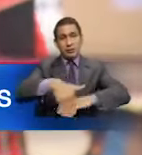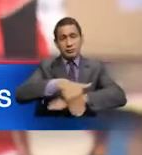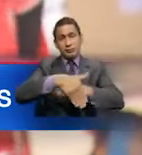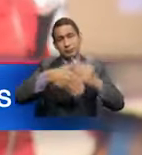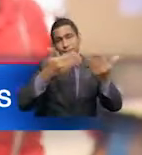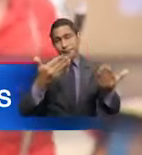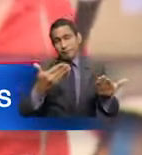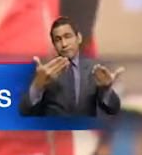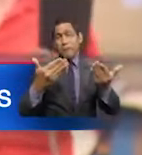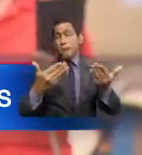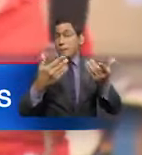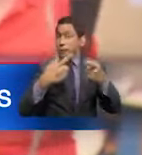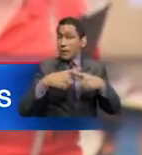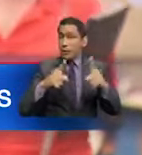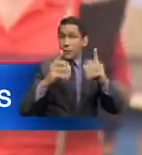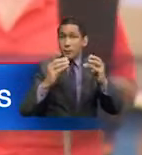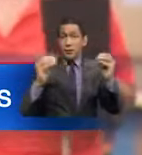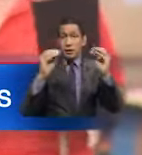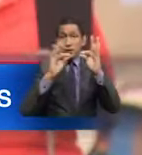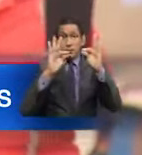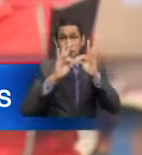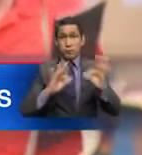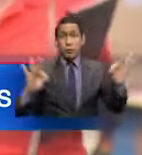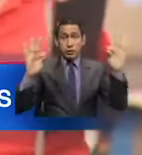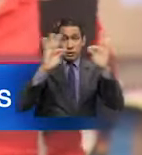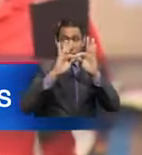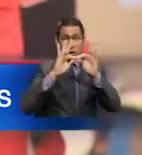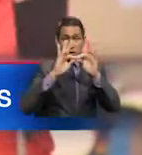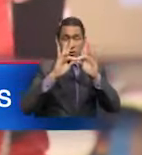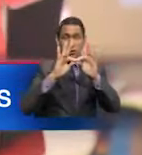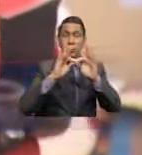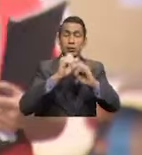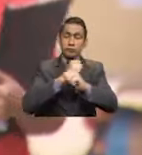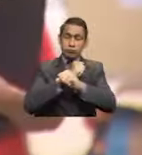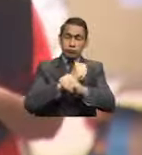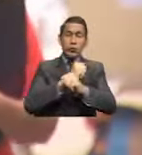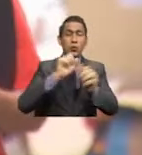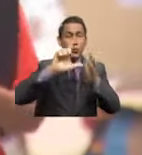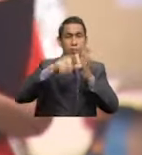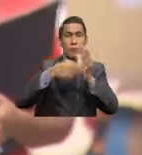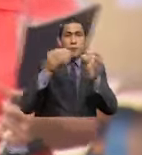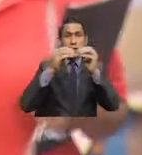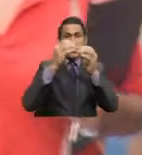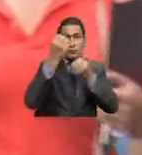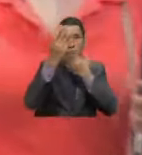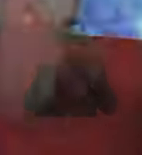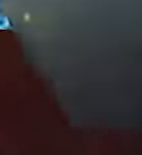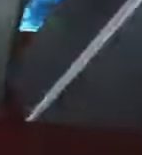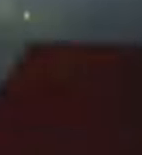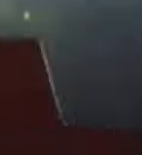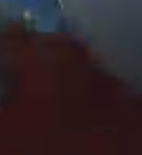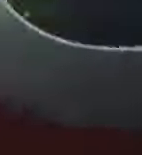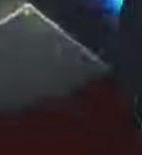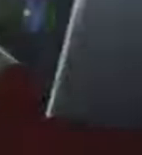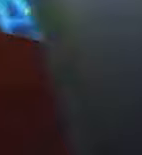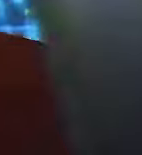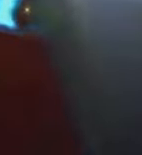más importante es la prevención. Más adelante yo les voy a tener mayores detalles. Buenas tardes.